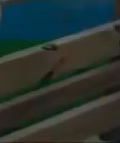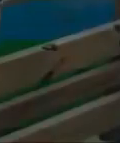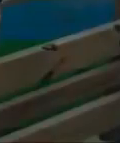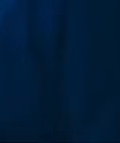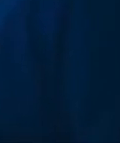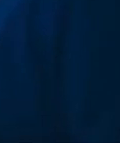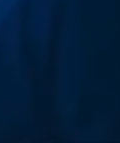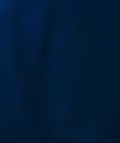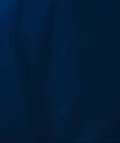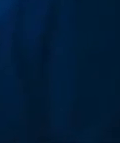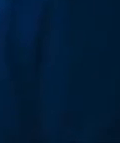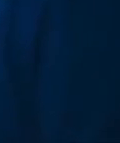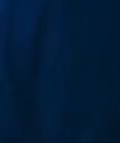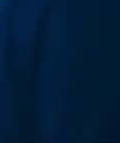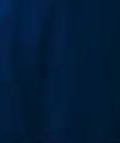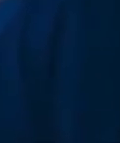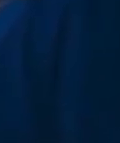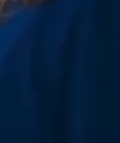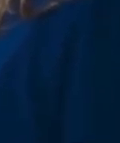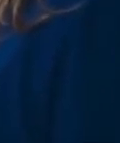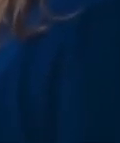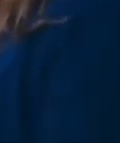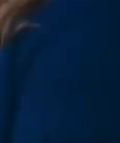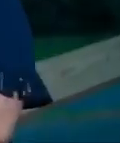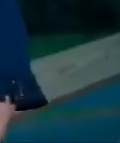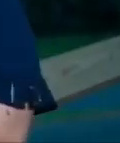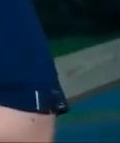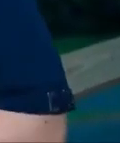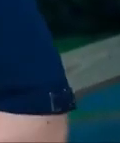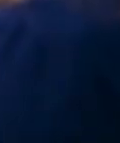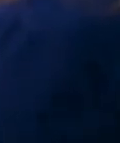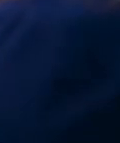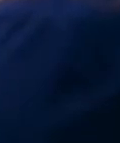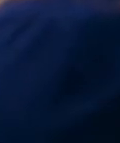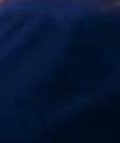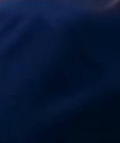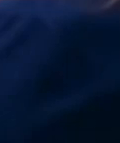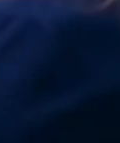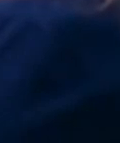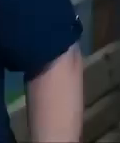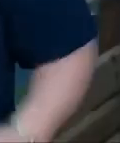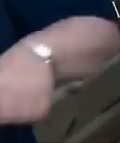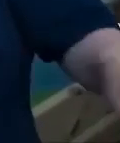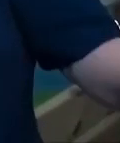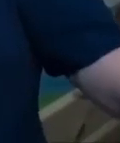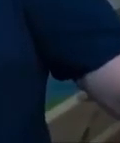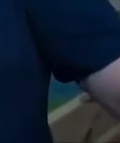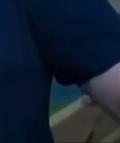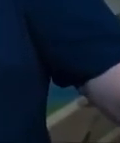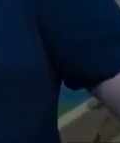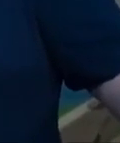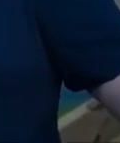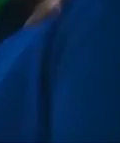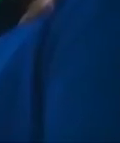Tú tienes razón en eso, Pedro. Tenemos tanta necesidad. Y ahí los fondos federales. Y después nos vamos a janguear. A celebrar la victoria con parranda. Le llegamos a casa de